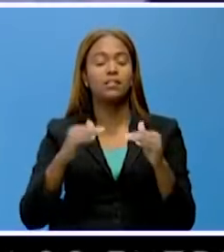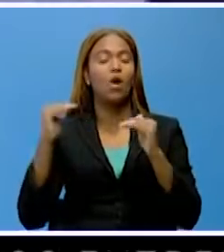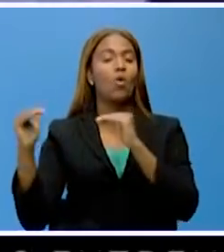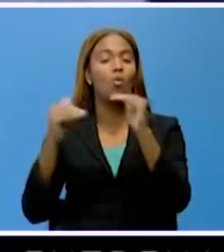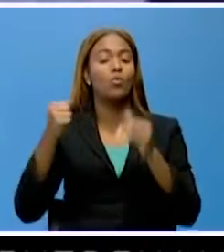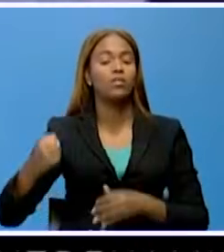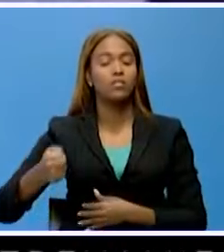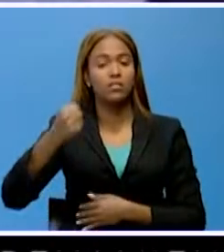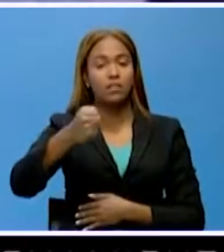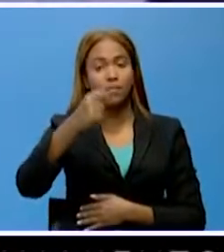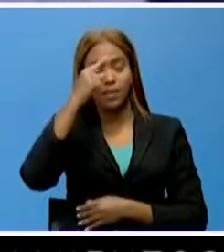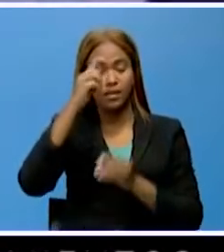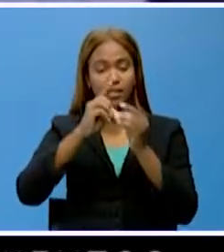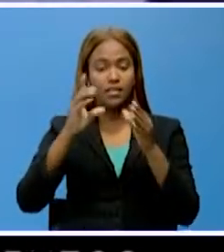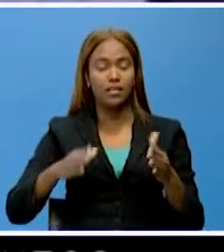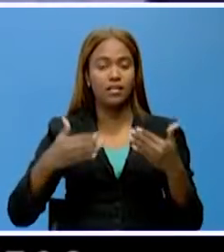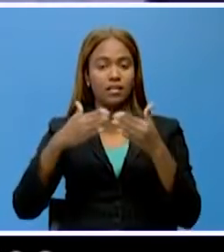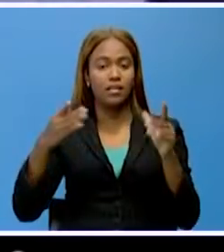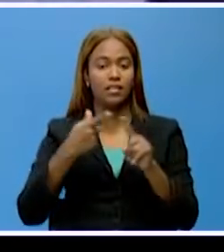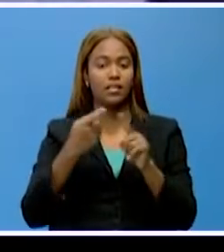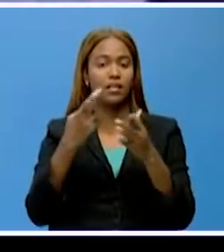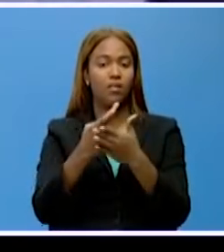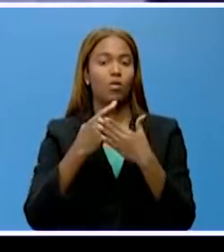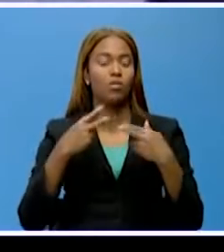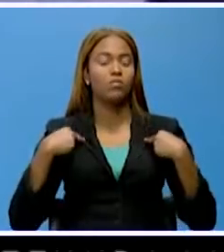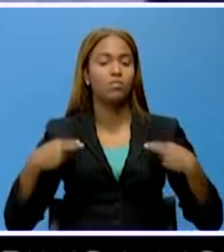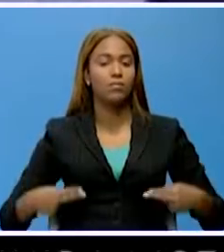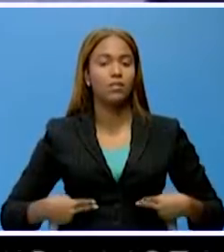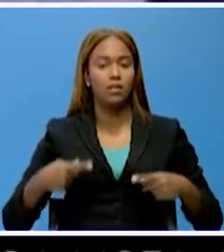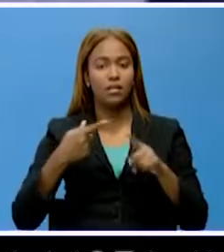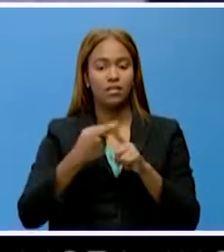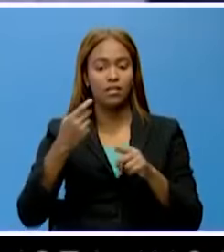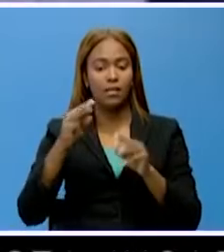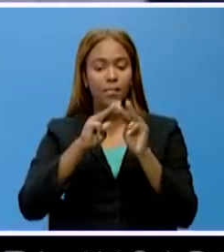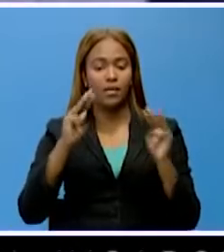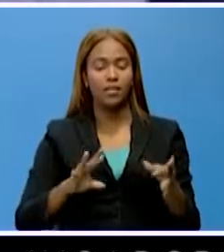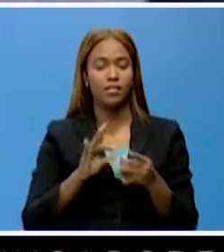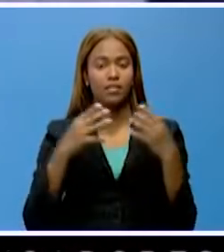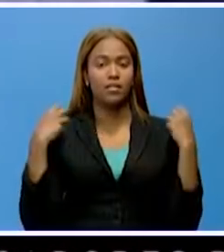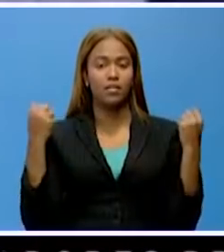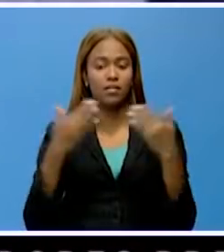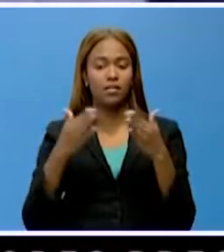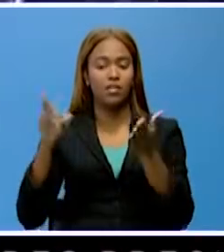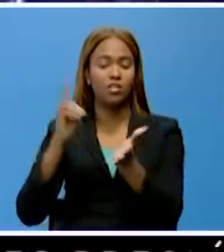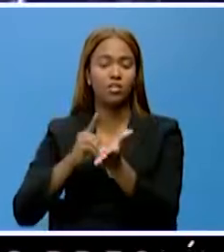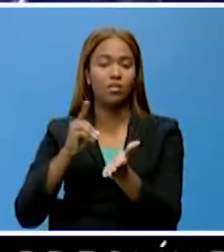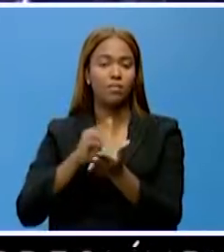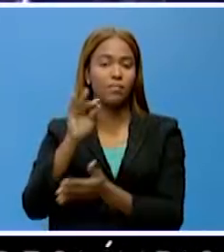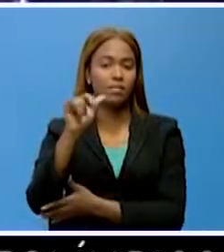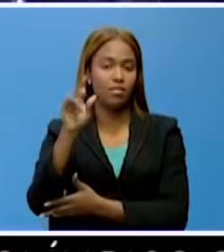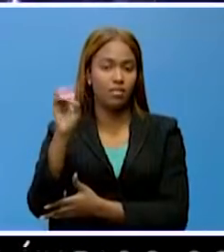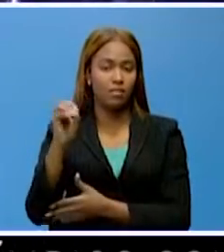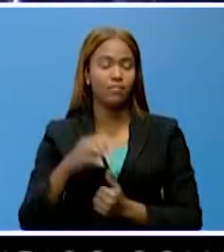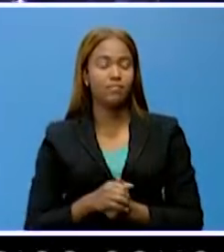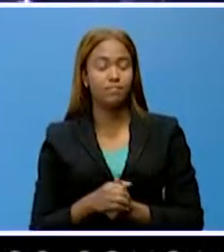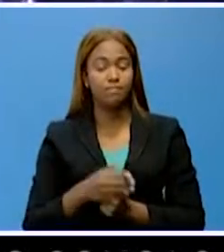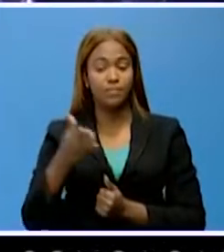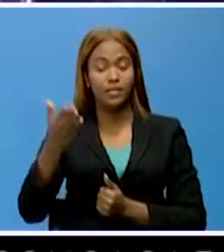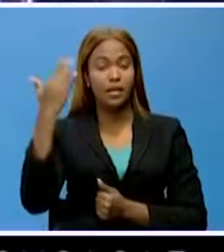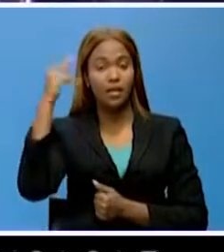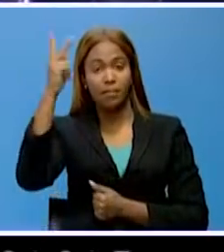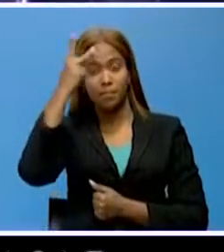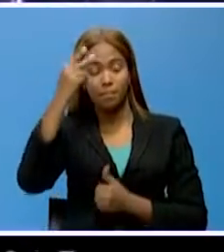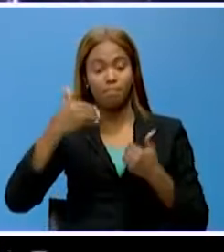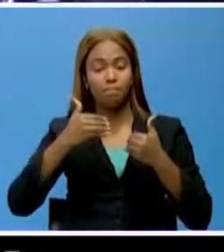justicia del Director General de Recursos Humanos del Ministerio de Salud Pública, doctor Miguel Mateo. El exfuncionario